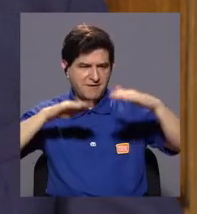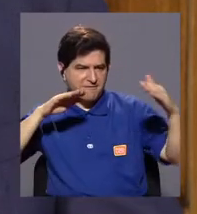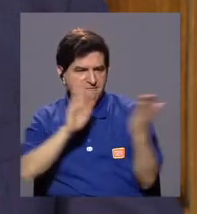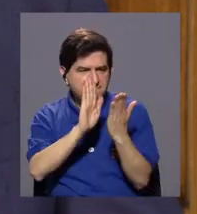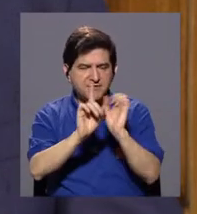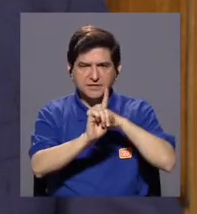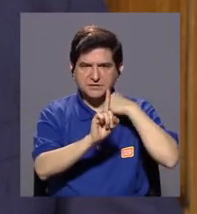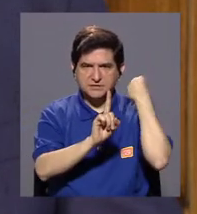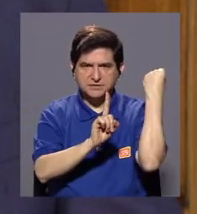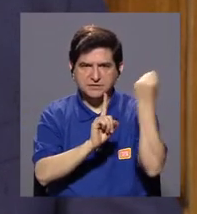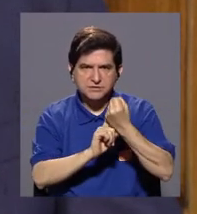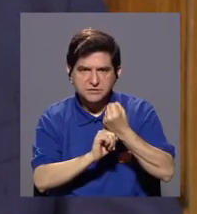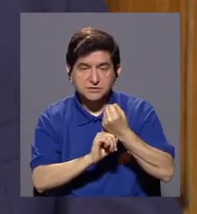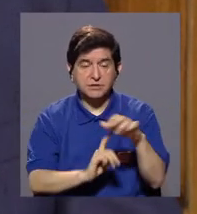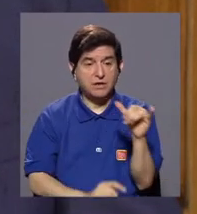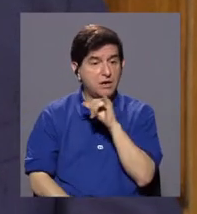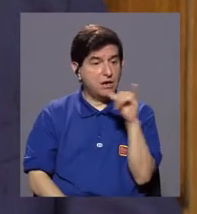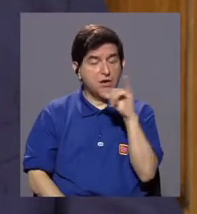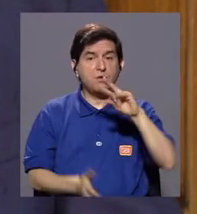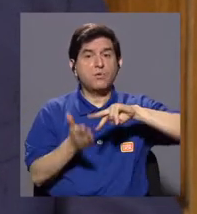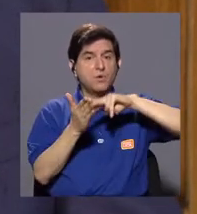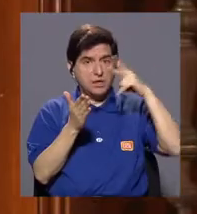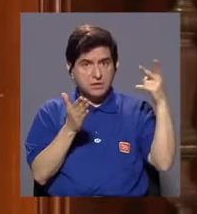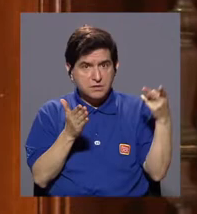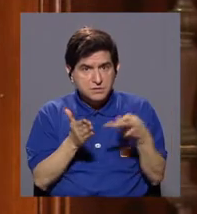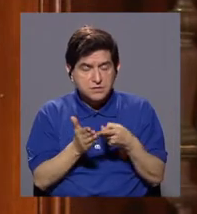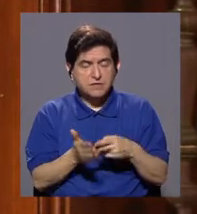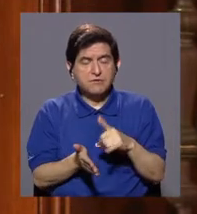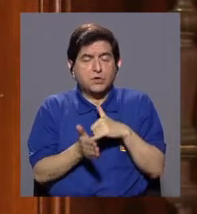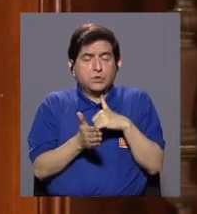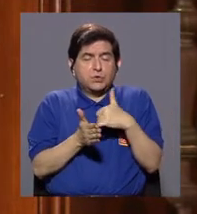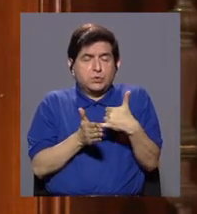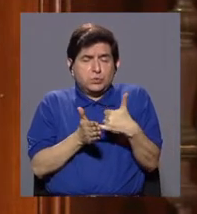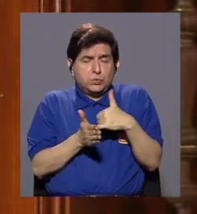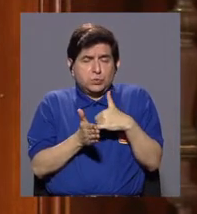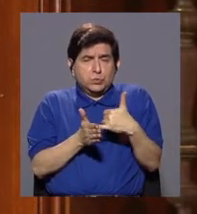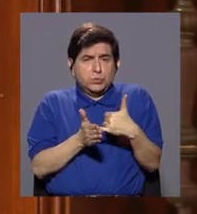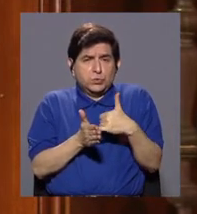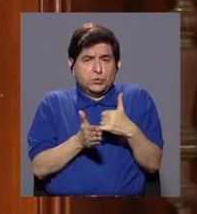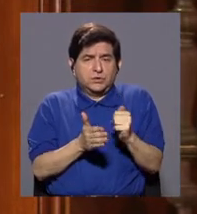Enfrentar esa situación también fue algo muy delicado.